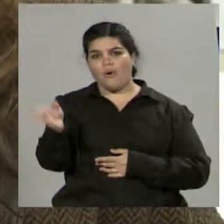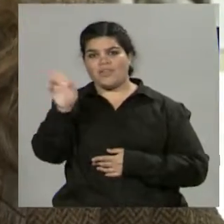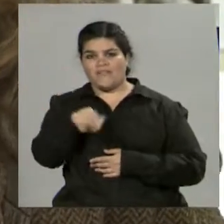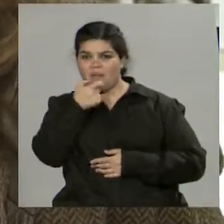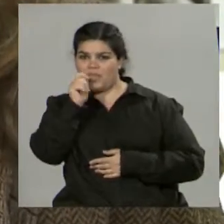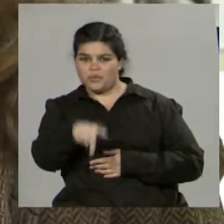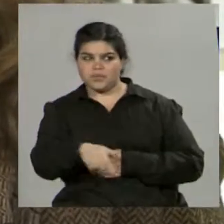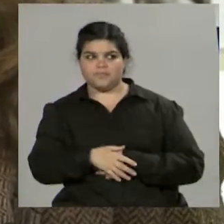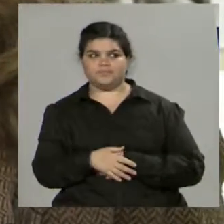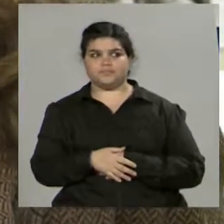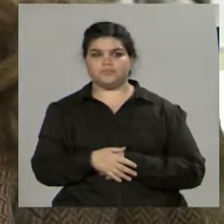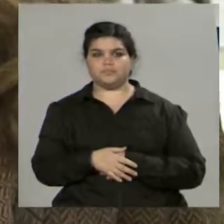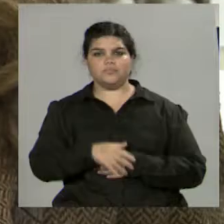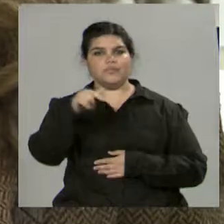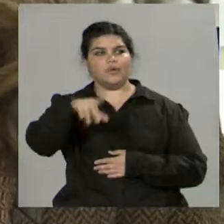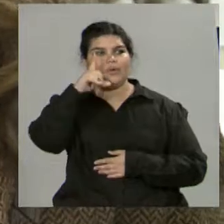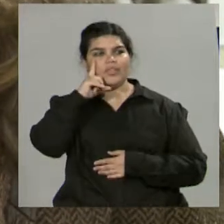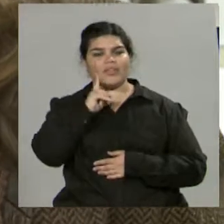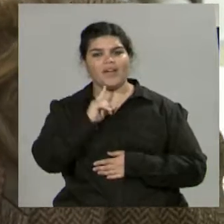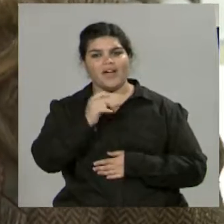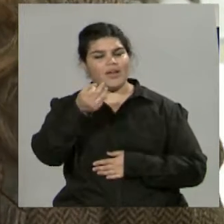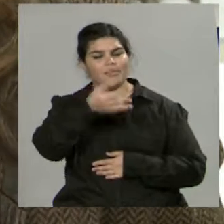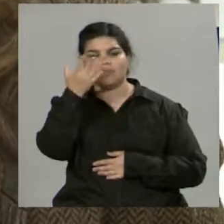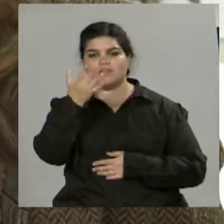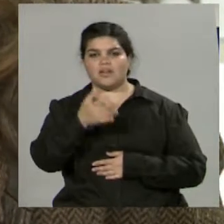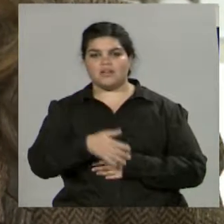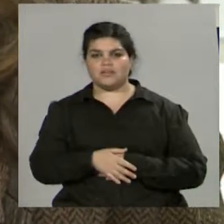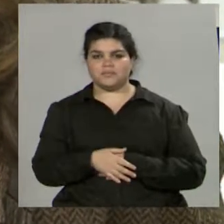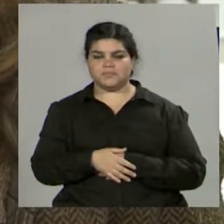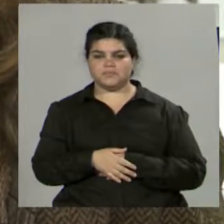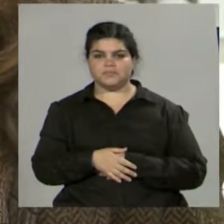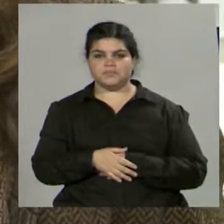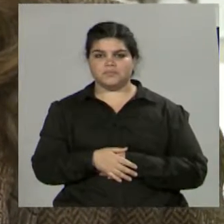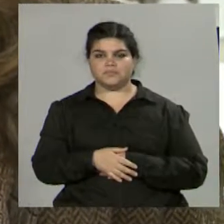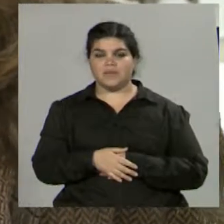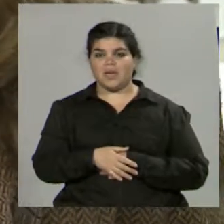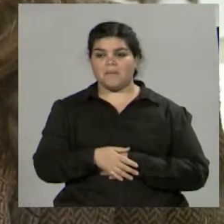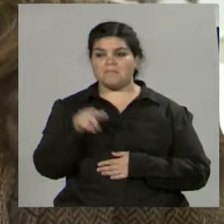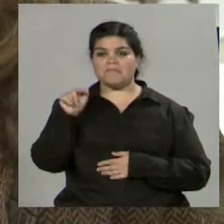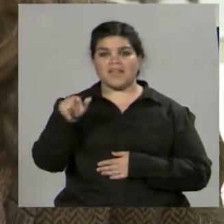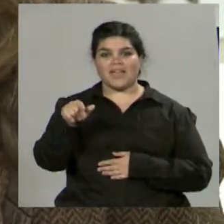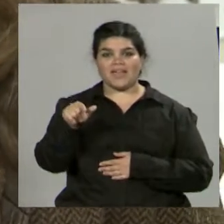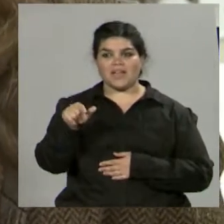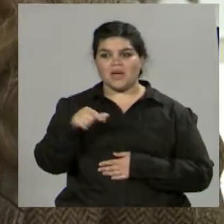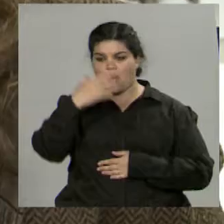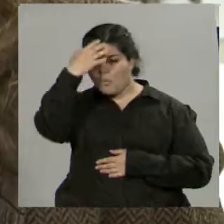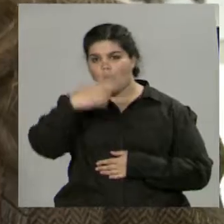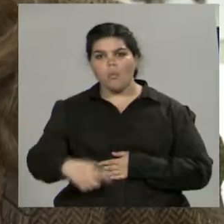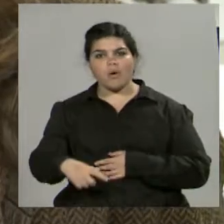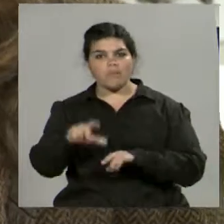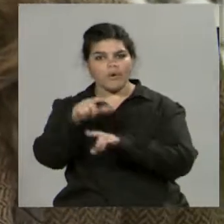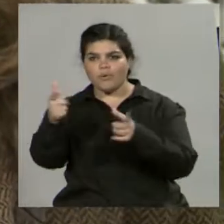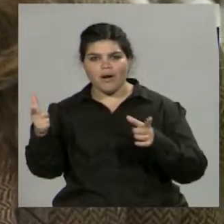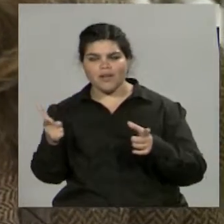día, bueno, especial porque, bueno, Jorge no está físicamente, pero